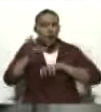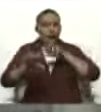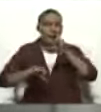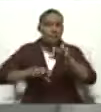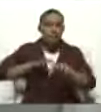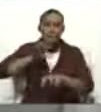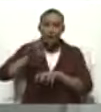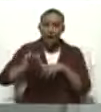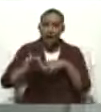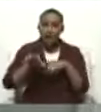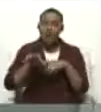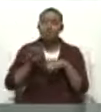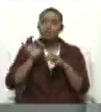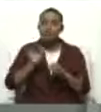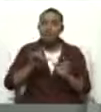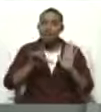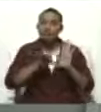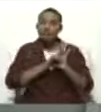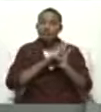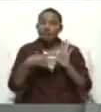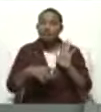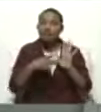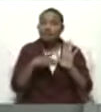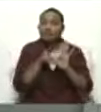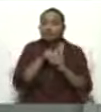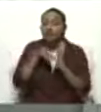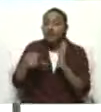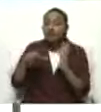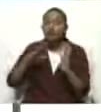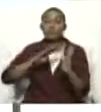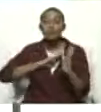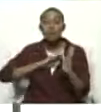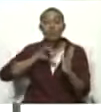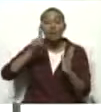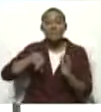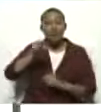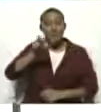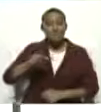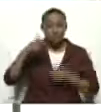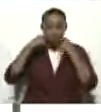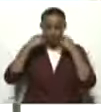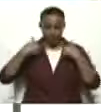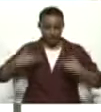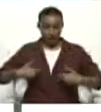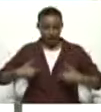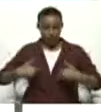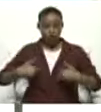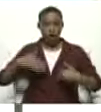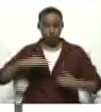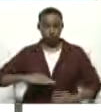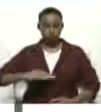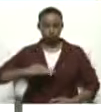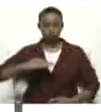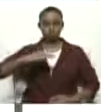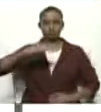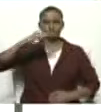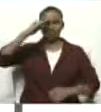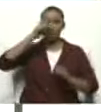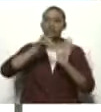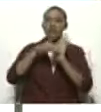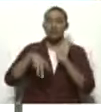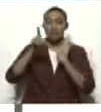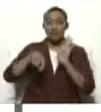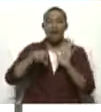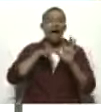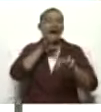las personas en las distintas etapas de su vida. Muchas veces un animal en un grupo familiar, una